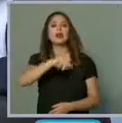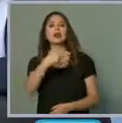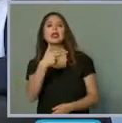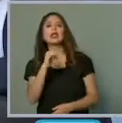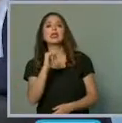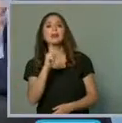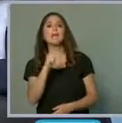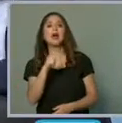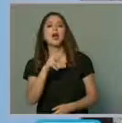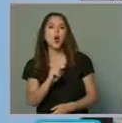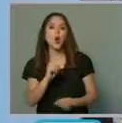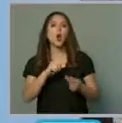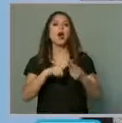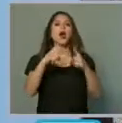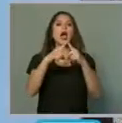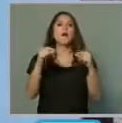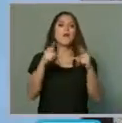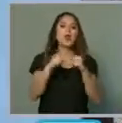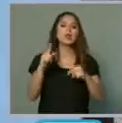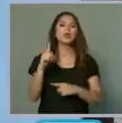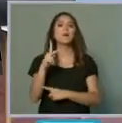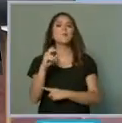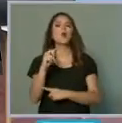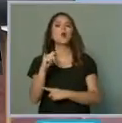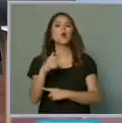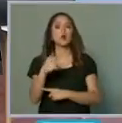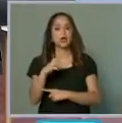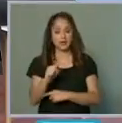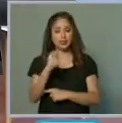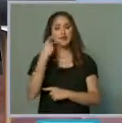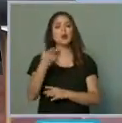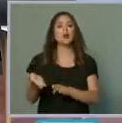hispano-japonés-portugués. Pero vayamos al 24 de marzo de